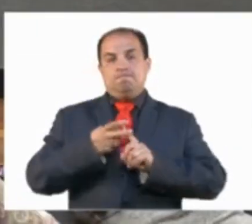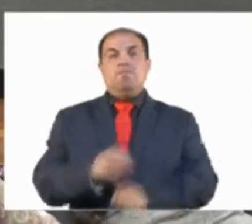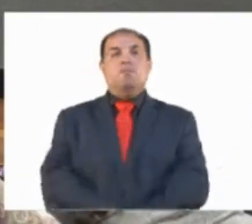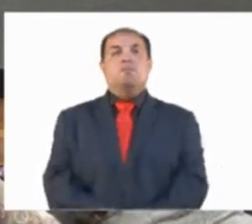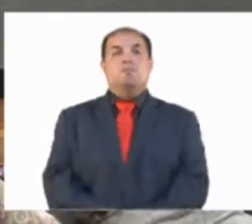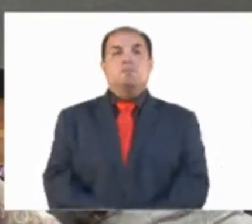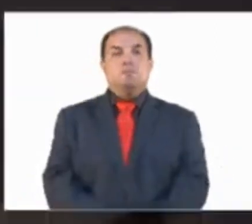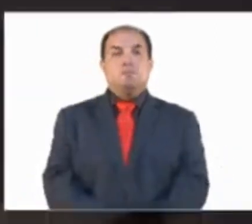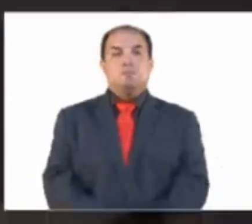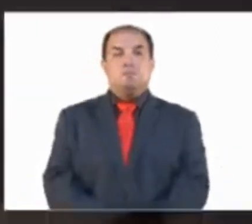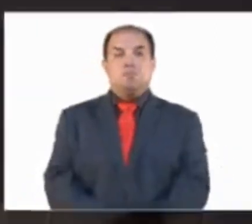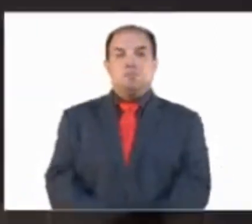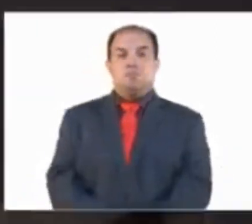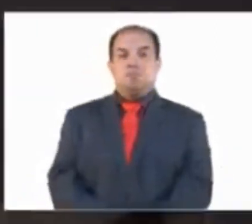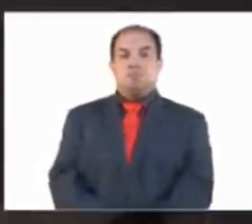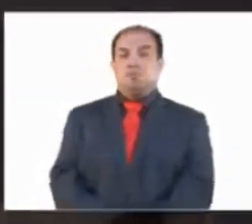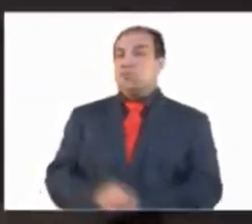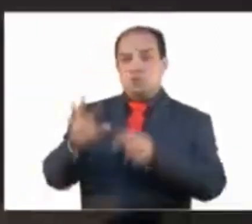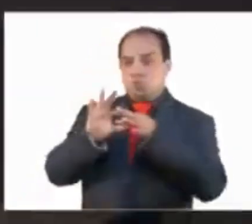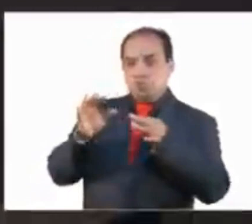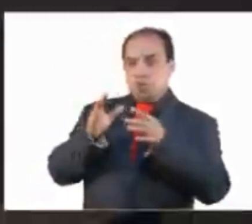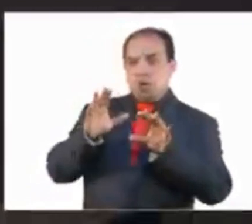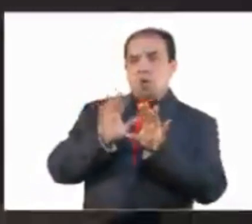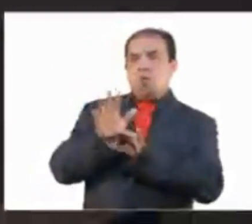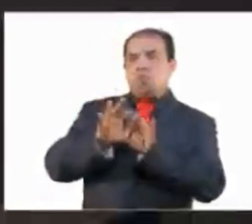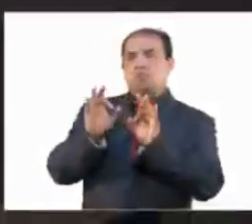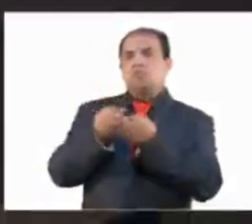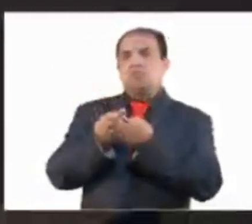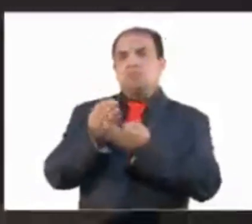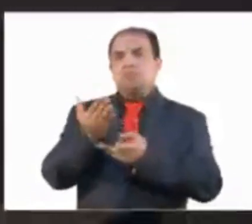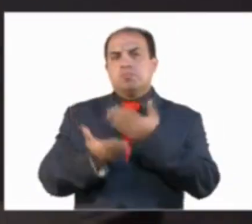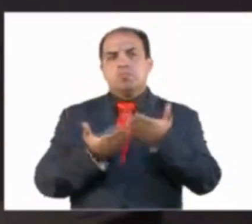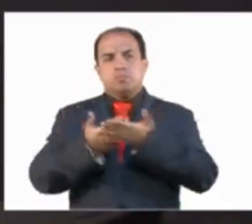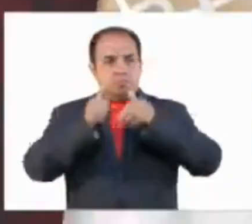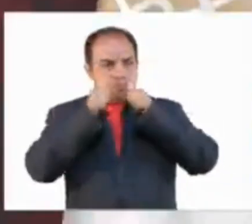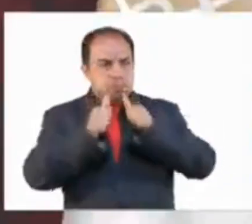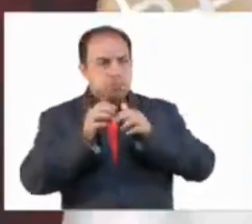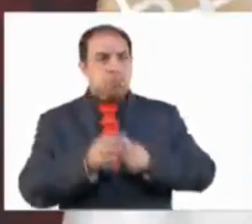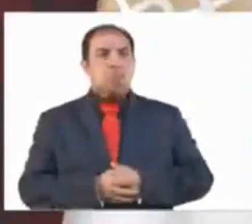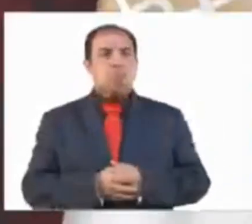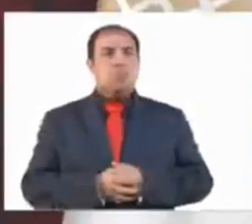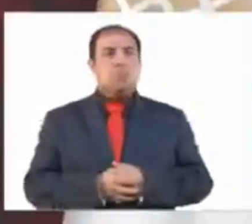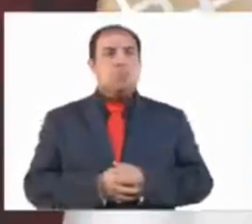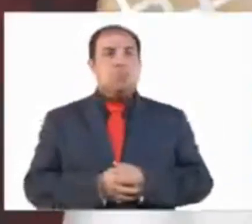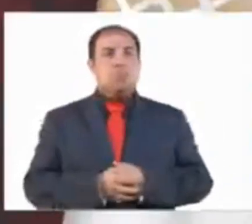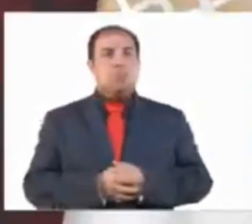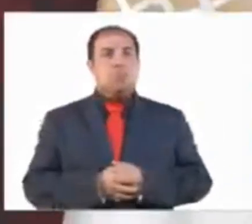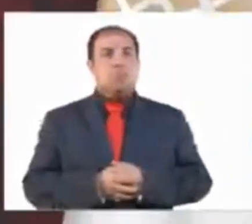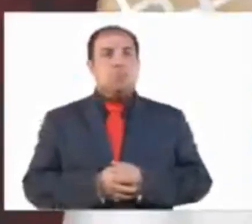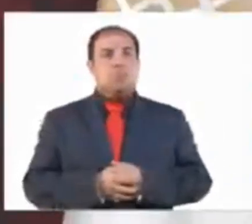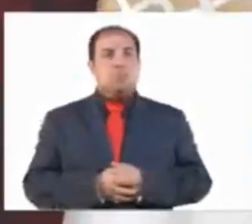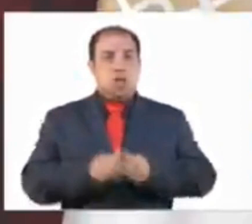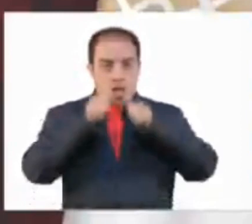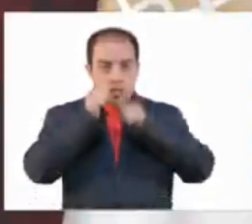prestaciones de servicios no especifica De qué tipo doctora el dice prestación de servicios